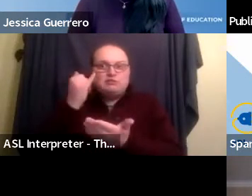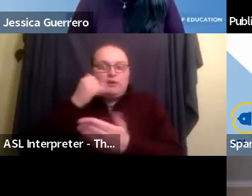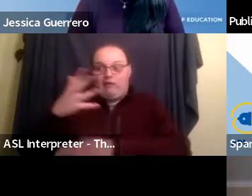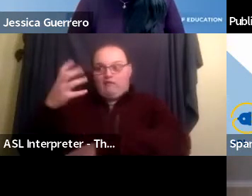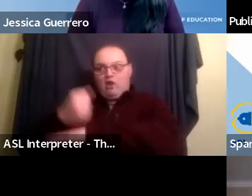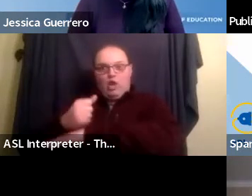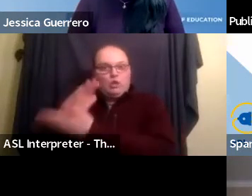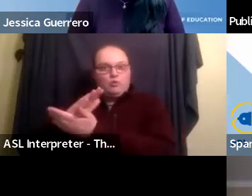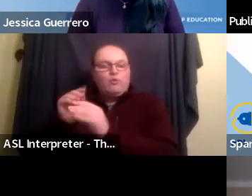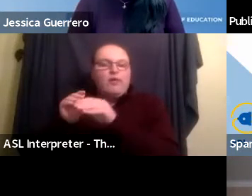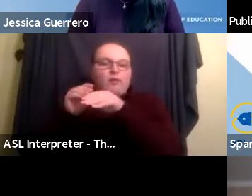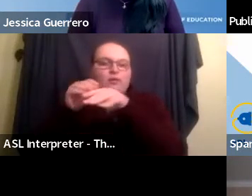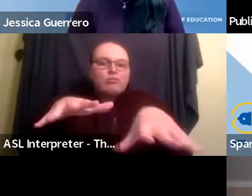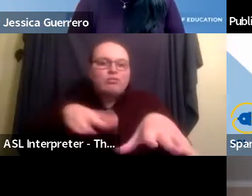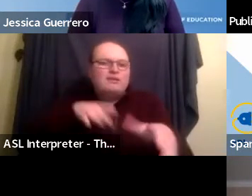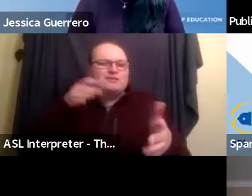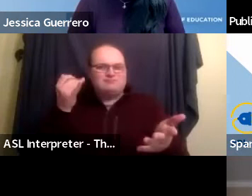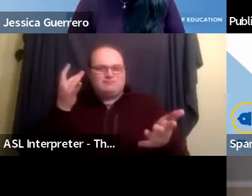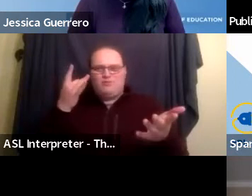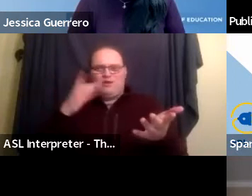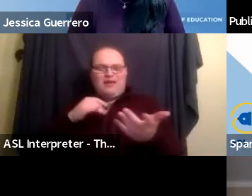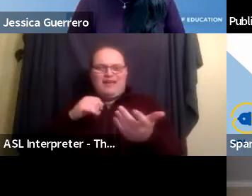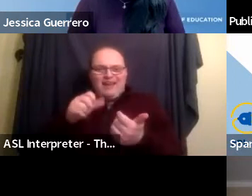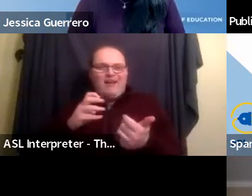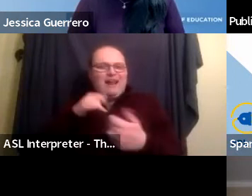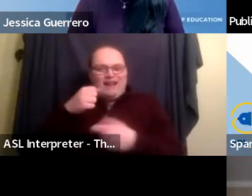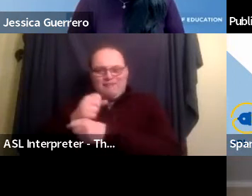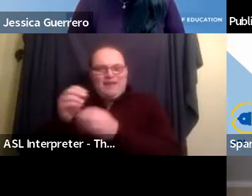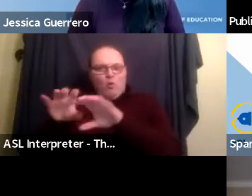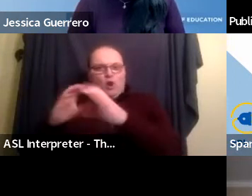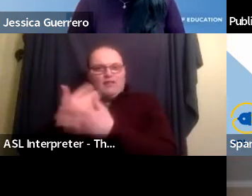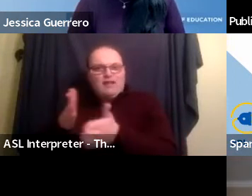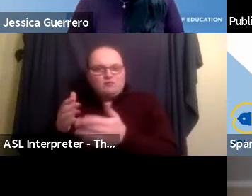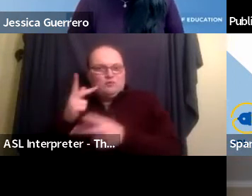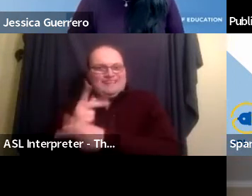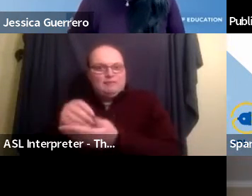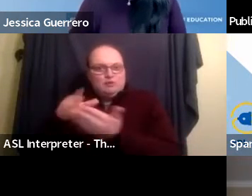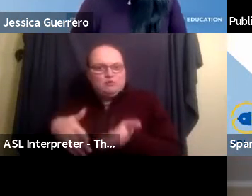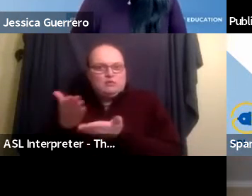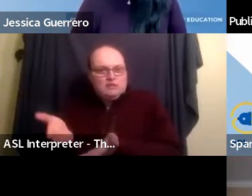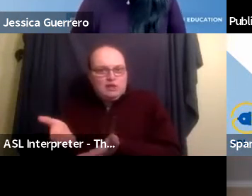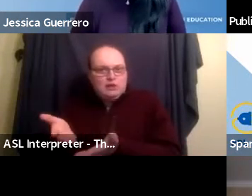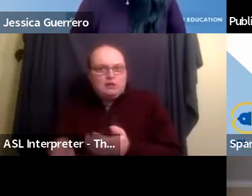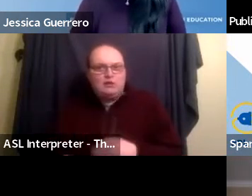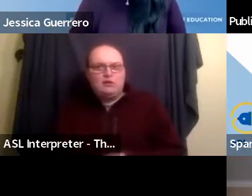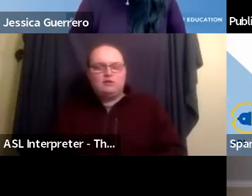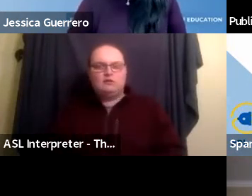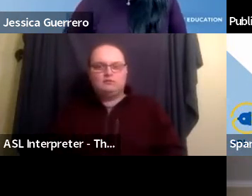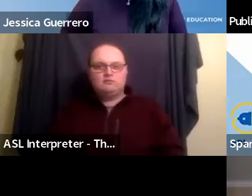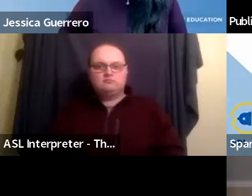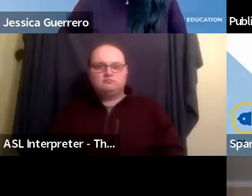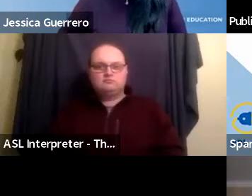why don't they just invest and make more classrooms to house these students there? ¿Puedo continuar? Continúe.